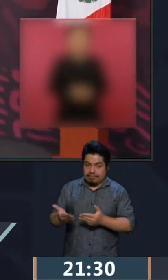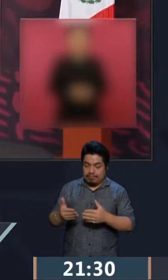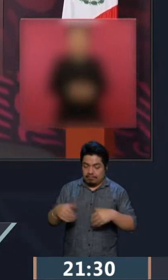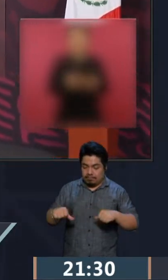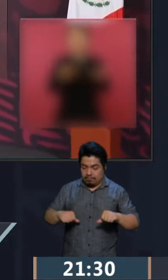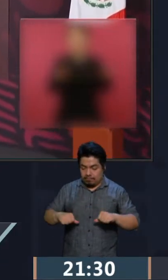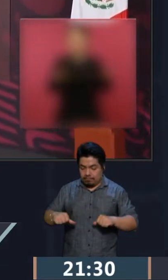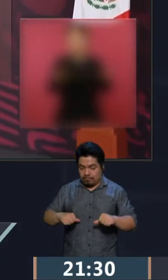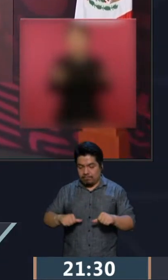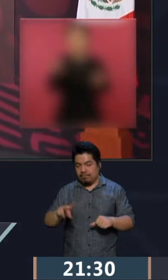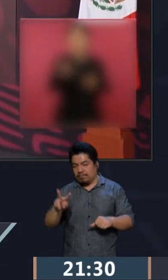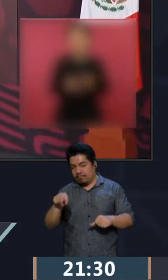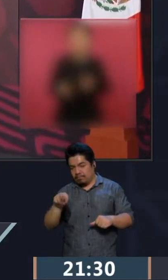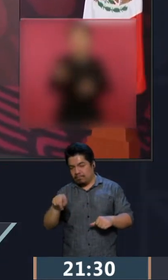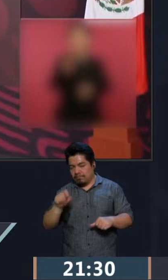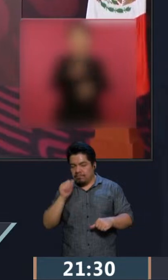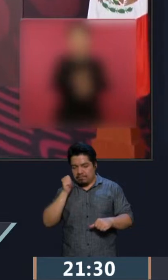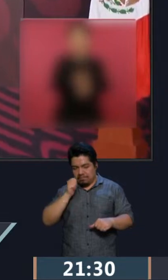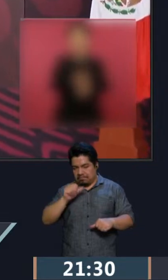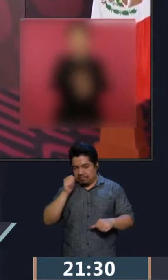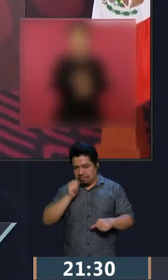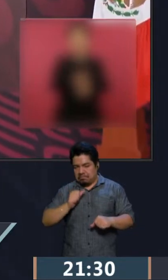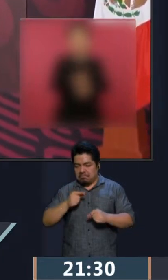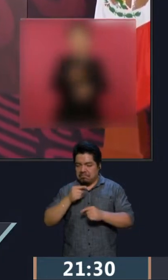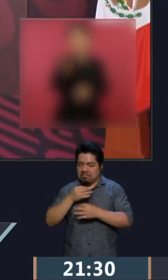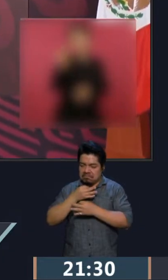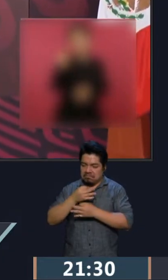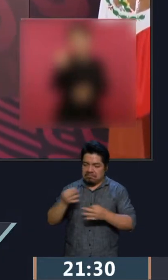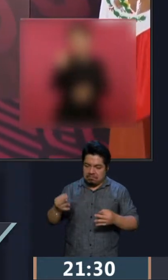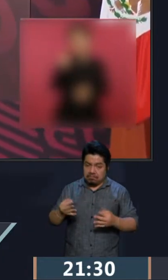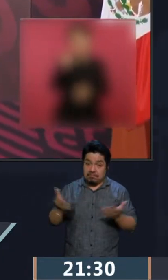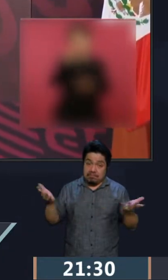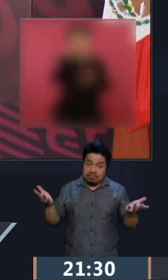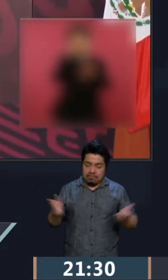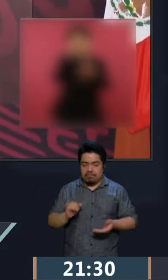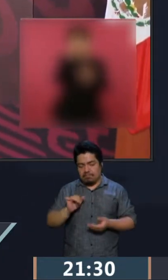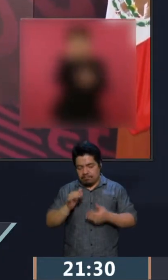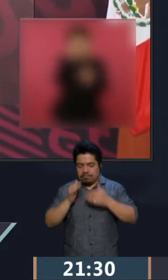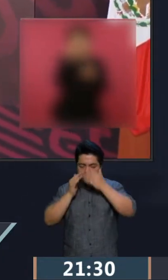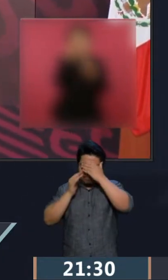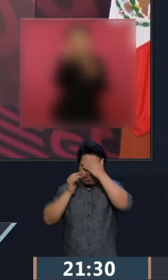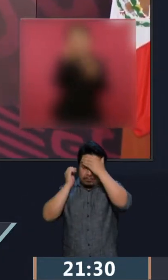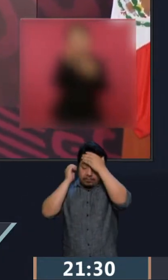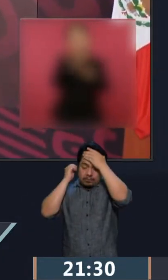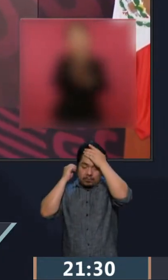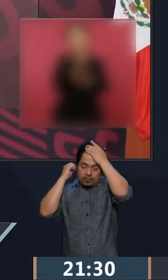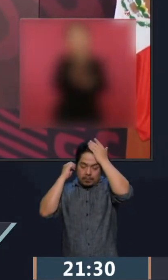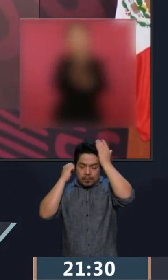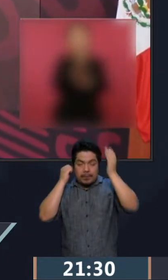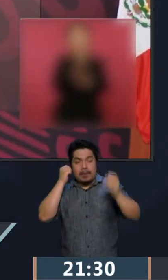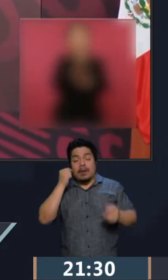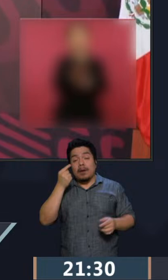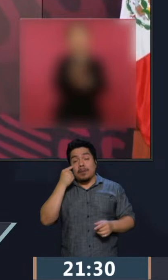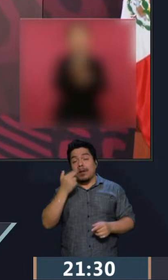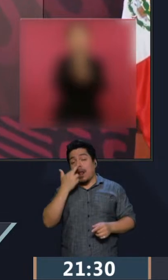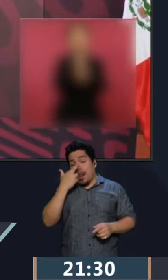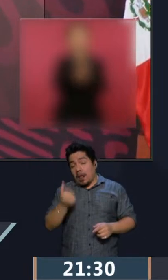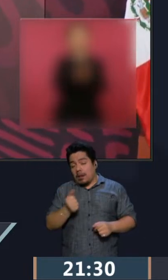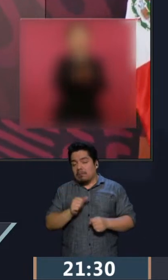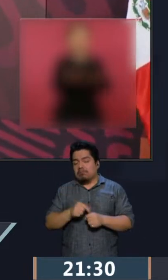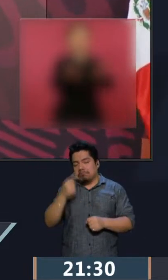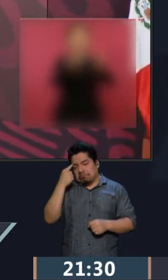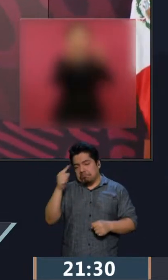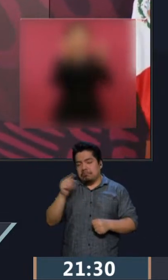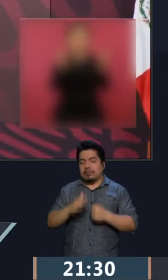actividad mediática. Sin esta actividad mediática no hay lawfare. Y claro, esto se puede hacer por una razón muy sencilla,